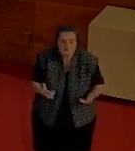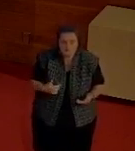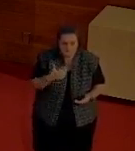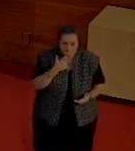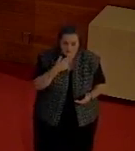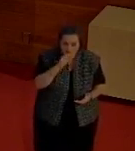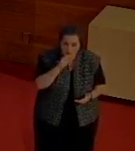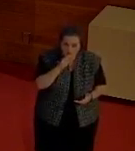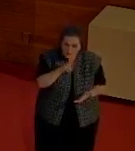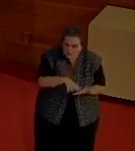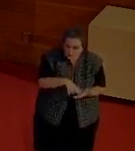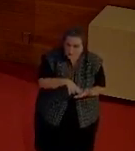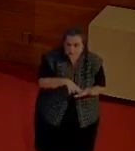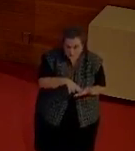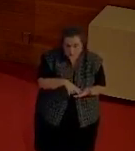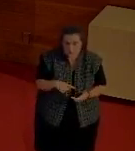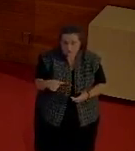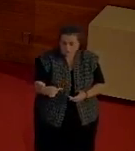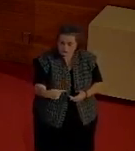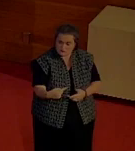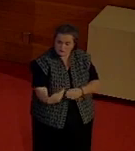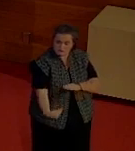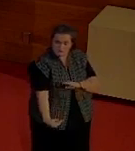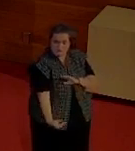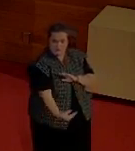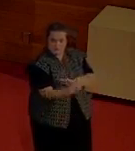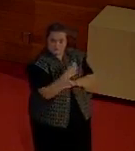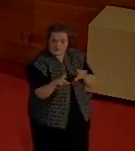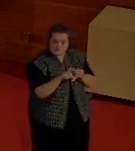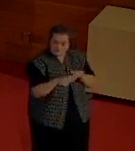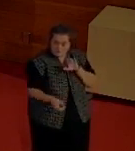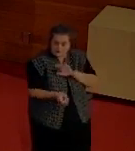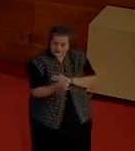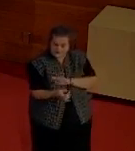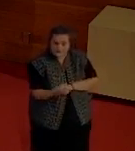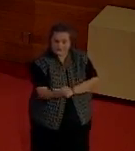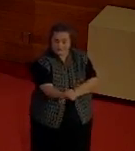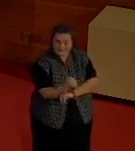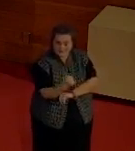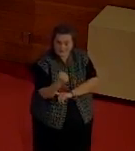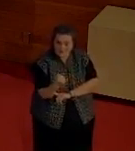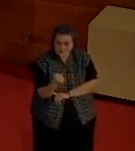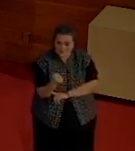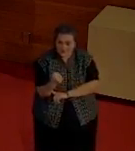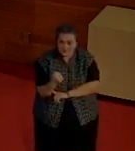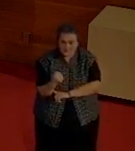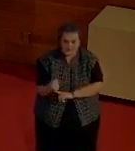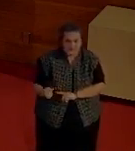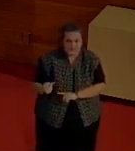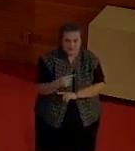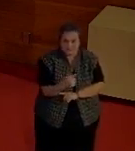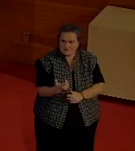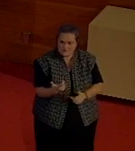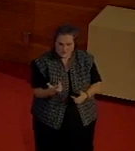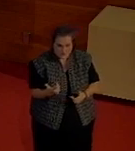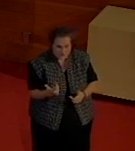Taiwán tú me vas a financiar me vas a crear eh empresas me vas a seguir apoyando frente encima a occidente Y me vas a dar más de lo que me